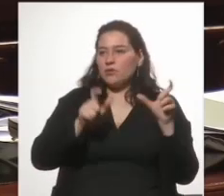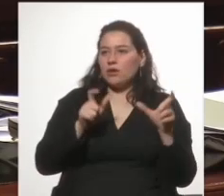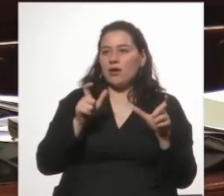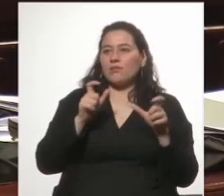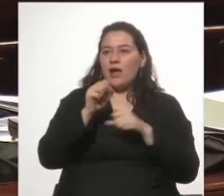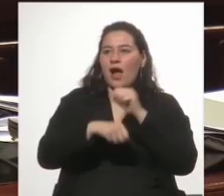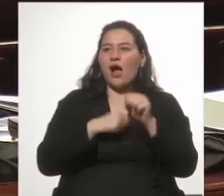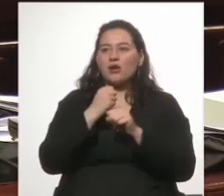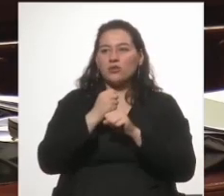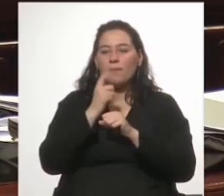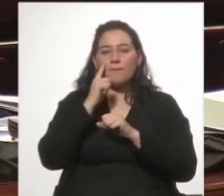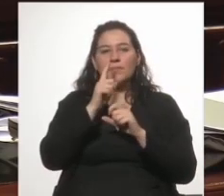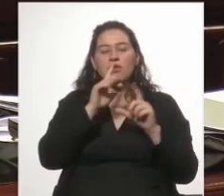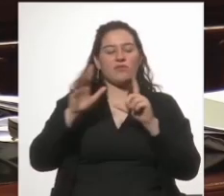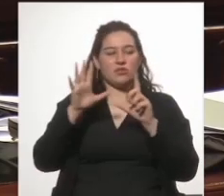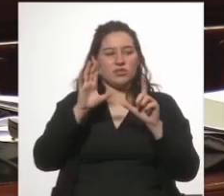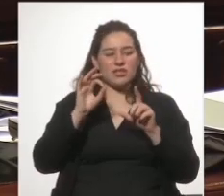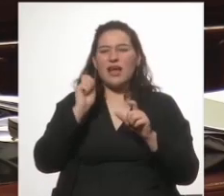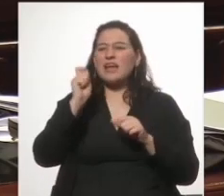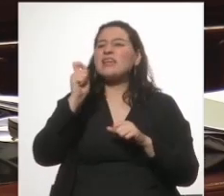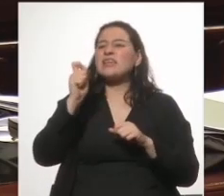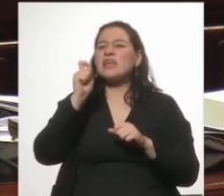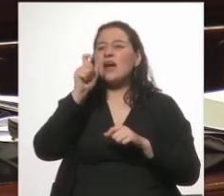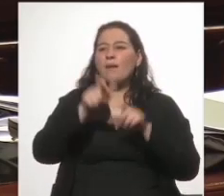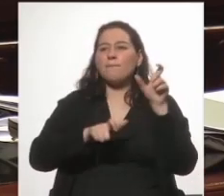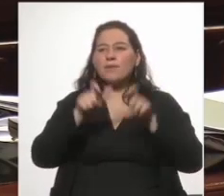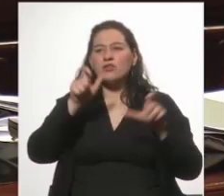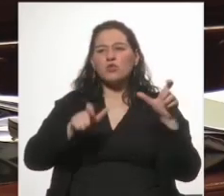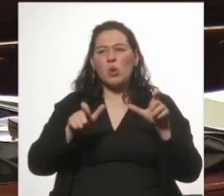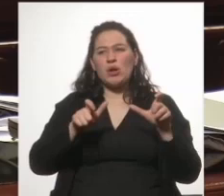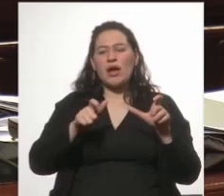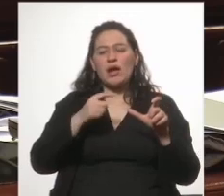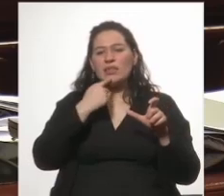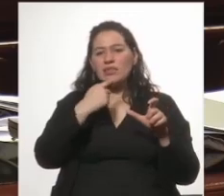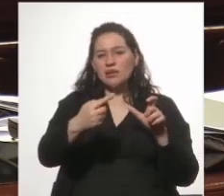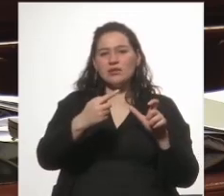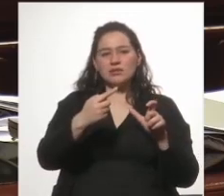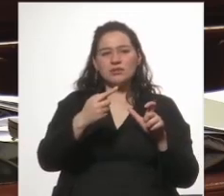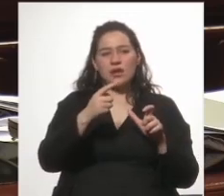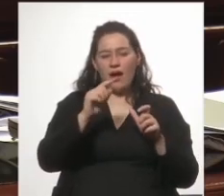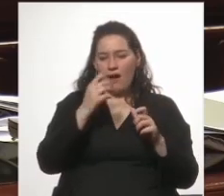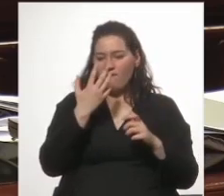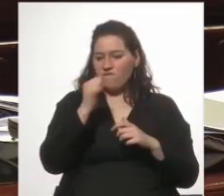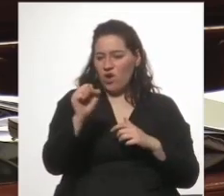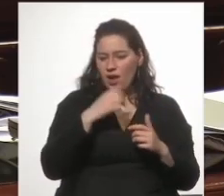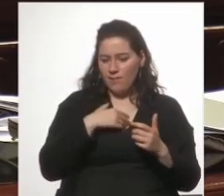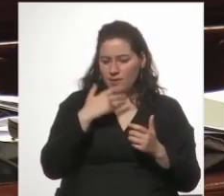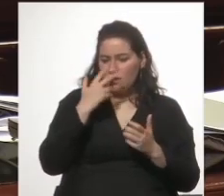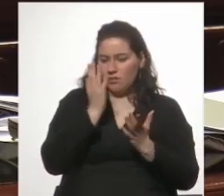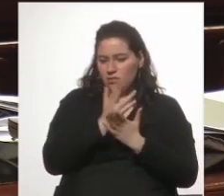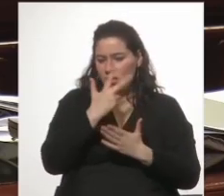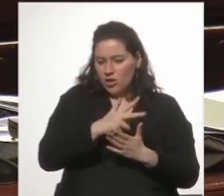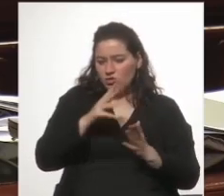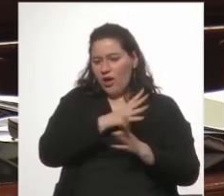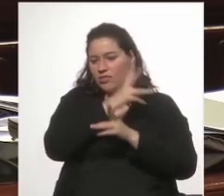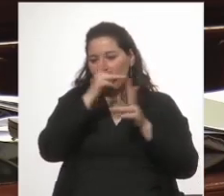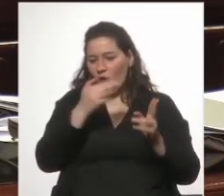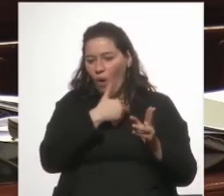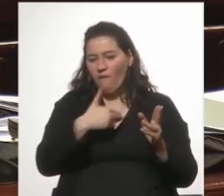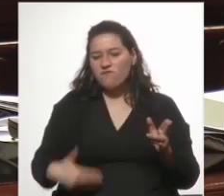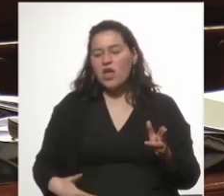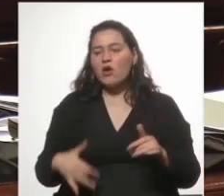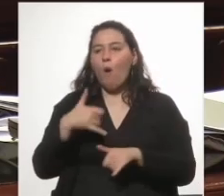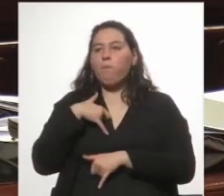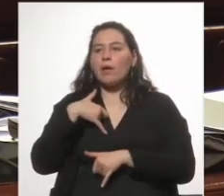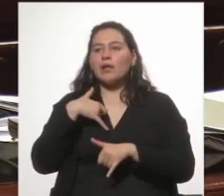década del 60, quiénes son los que han juzgado a la mosqueta con las expectativas de quienes vieron sus derechos violentados durante el gobierno militar. ¿Se